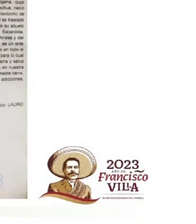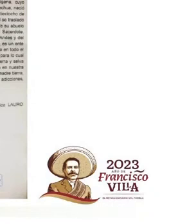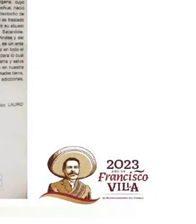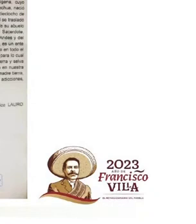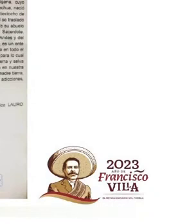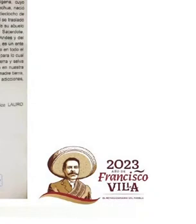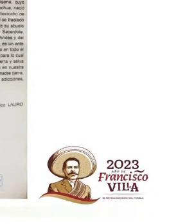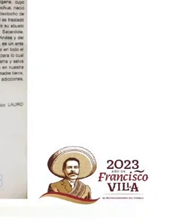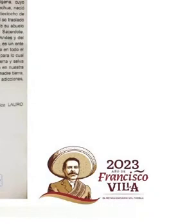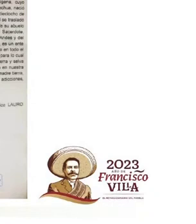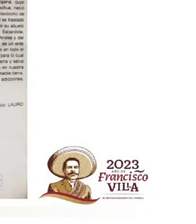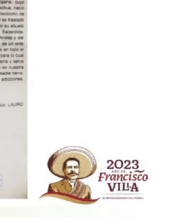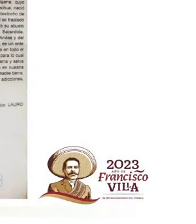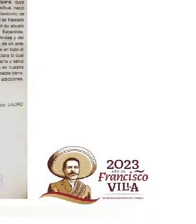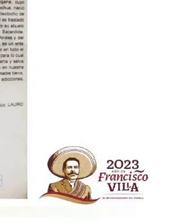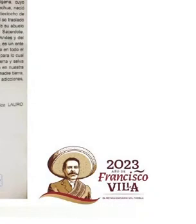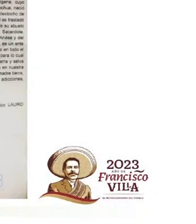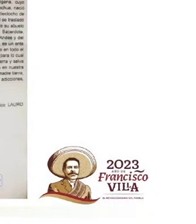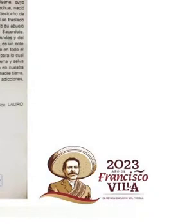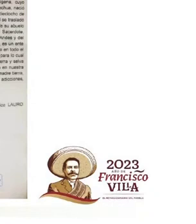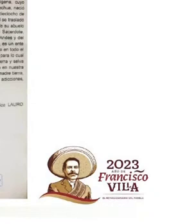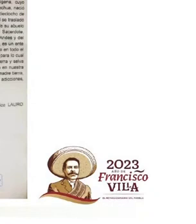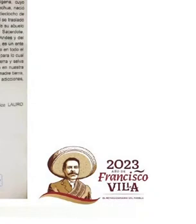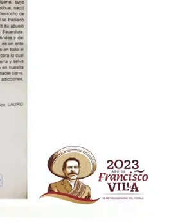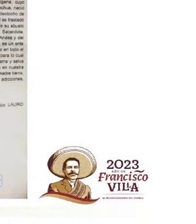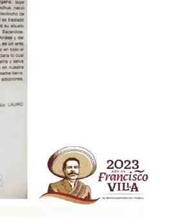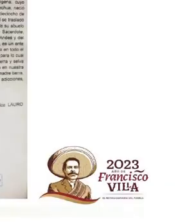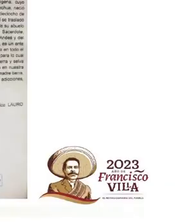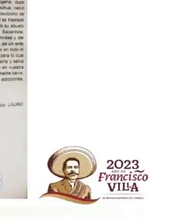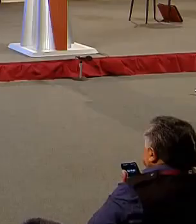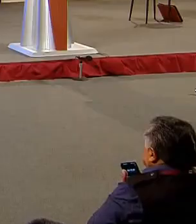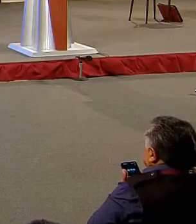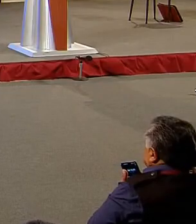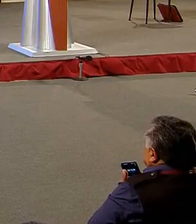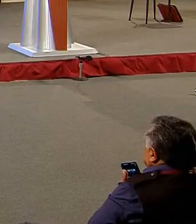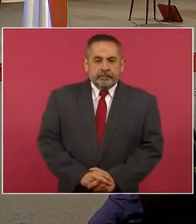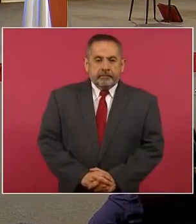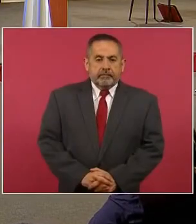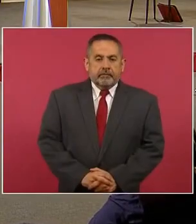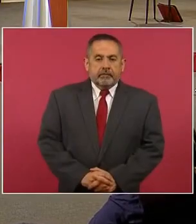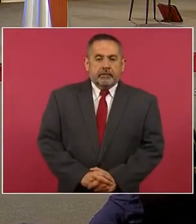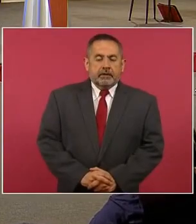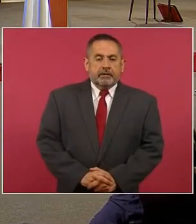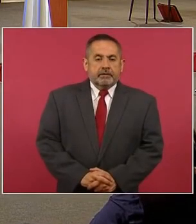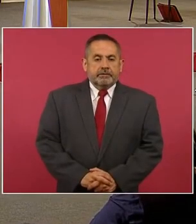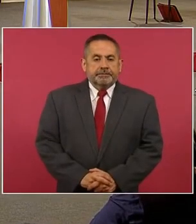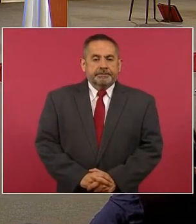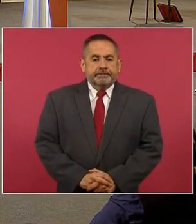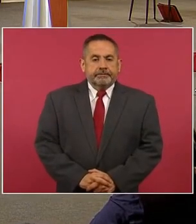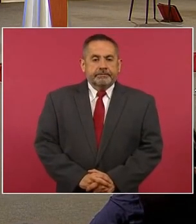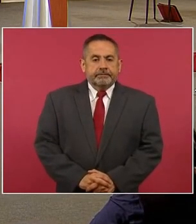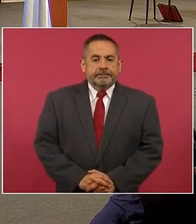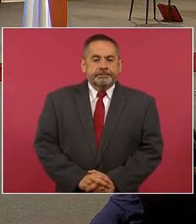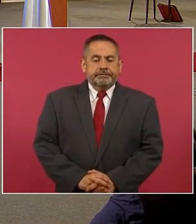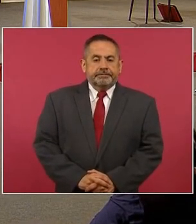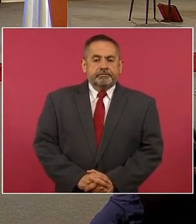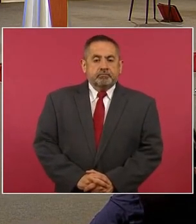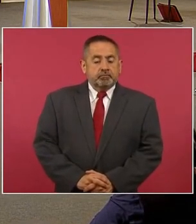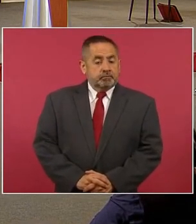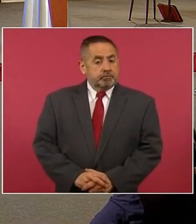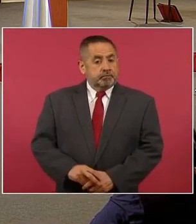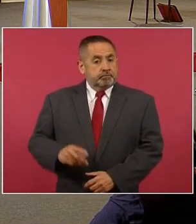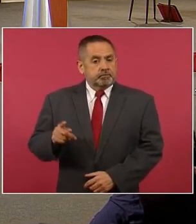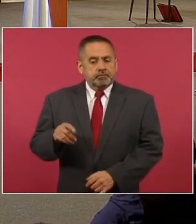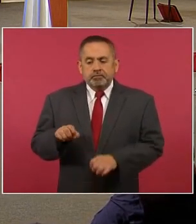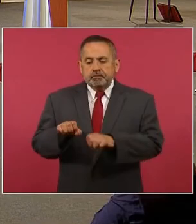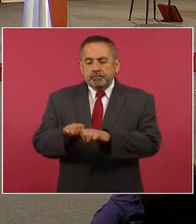esta hierba, y en Perú es perfectamente legal. Adelante. El equipo de